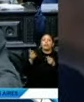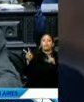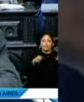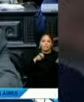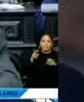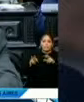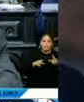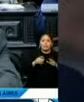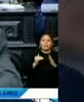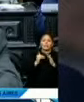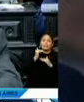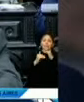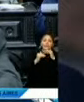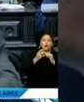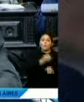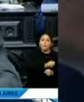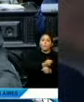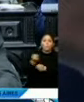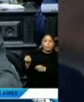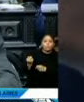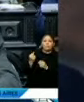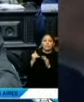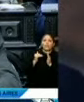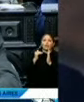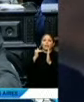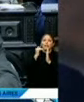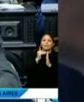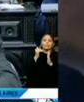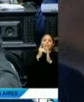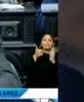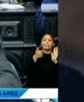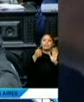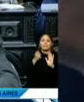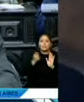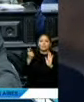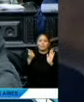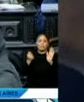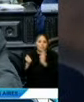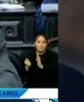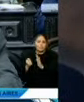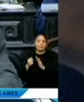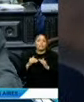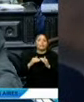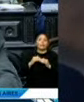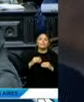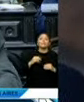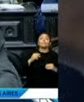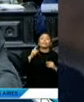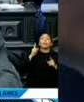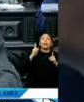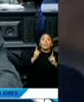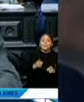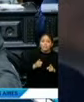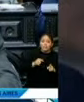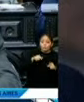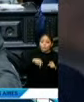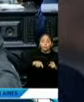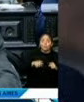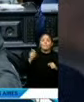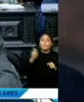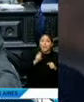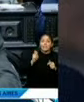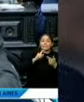mejor es decir hay algunos indicadores que por ejemplo salió en un